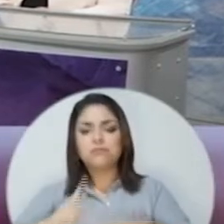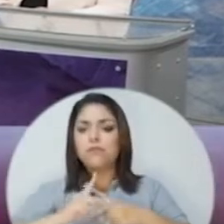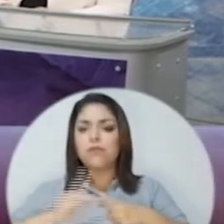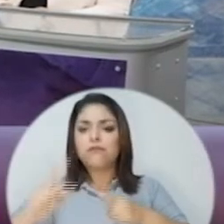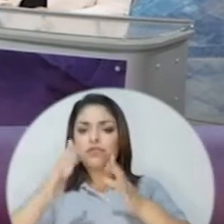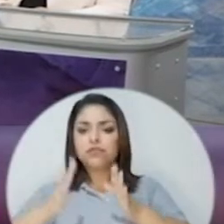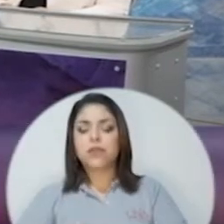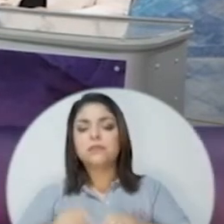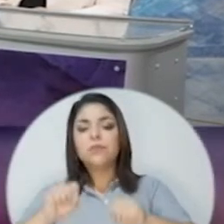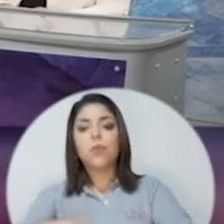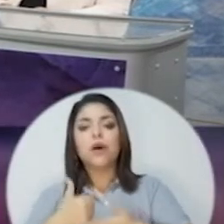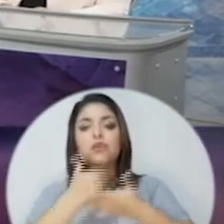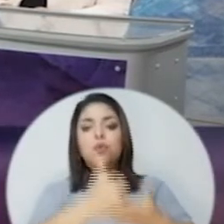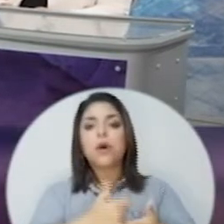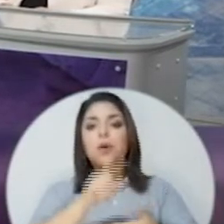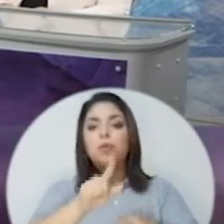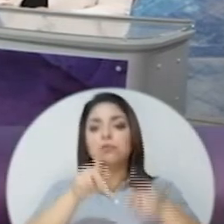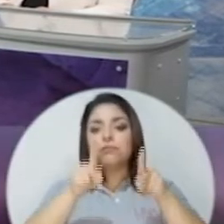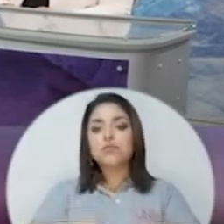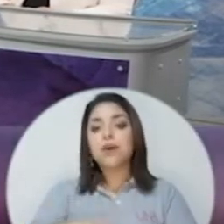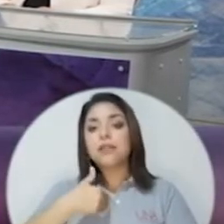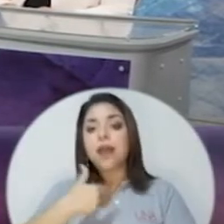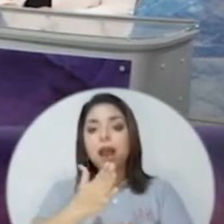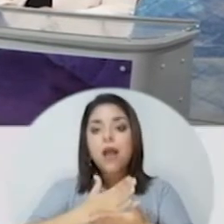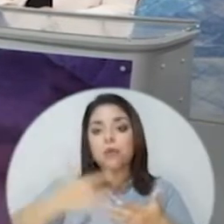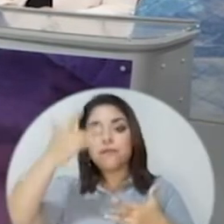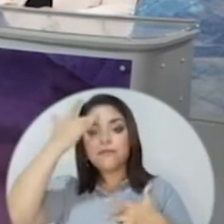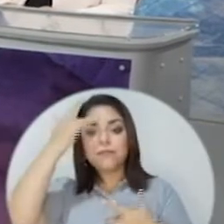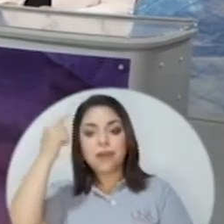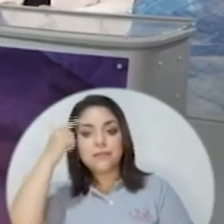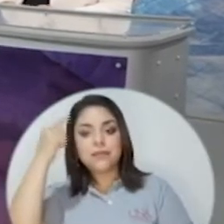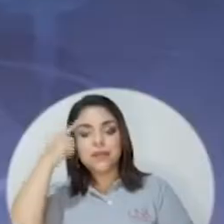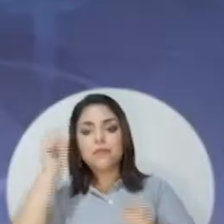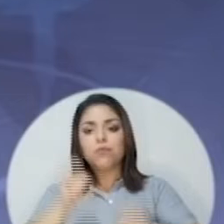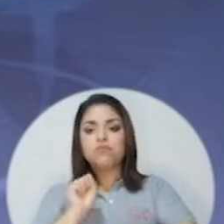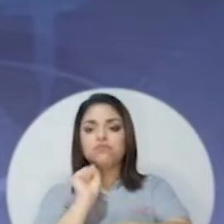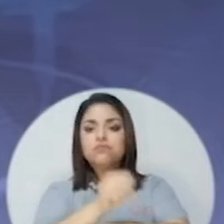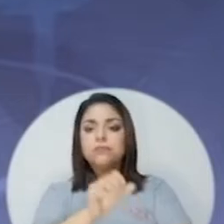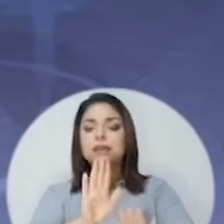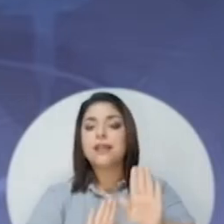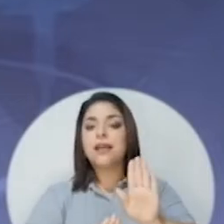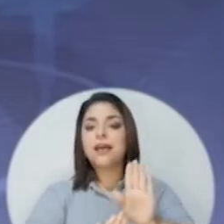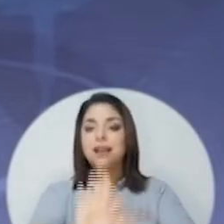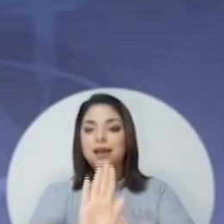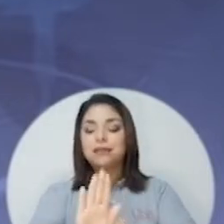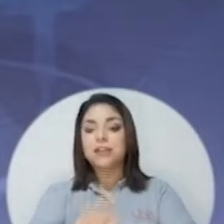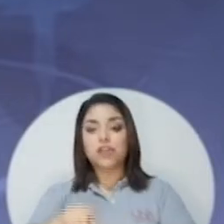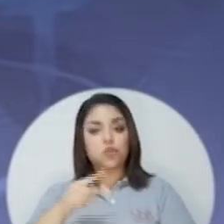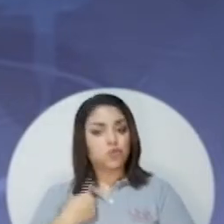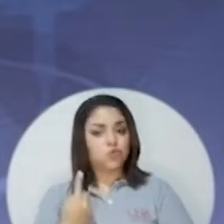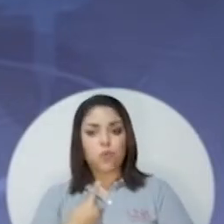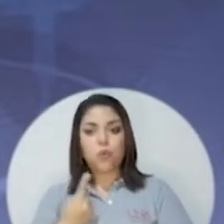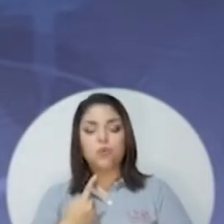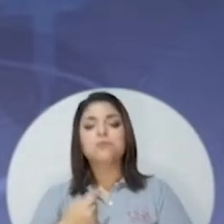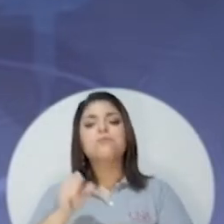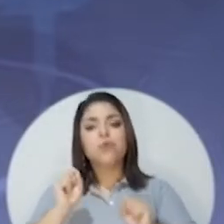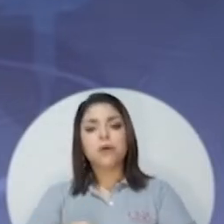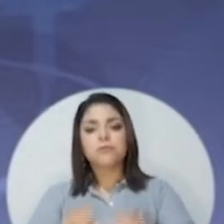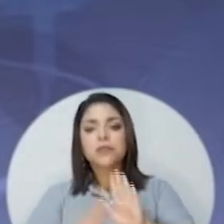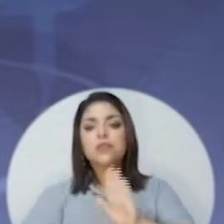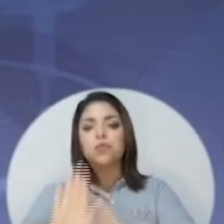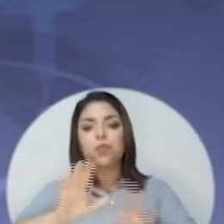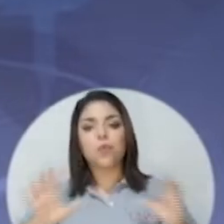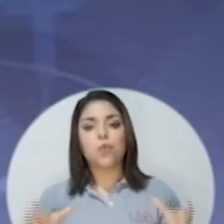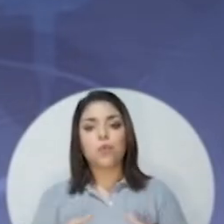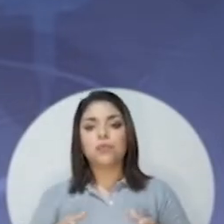especialistas que pueden ayudar a una persona que tenga alguna enfermedad mental a superarla y salir adelante. No estamos solos, podemos salir adelante